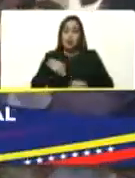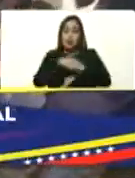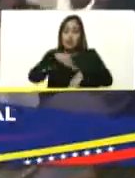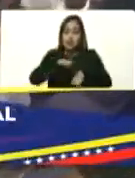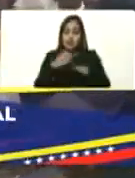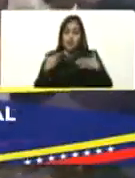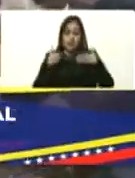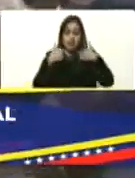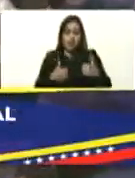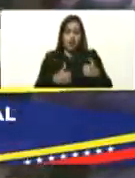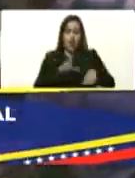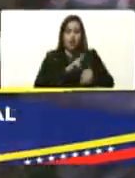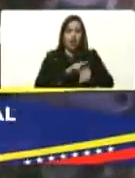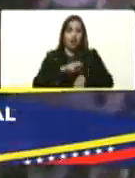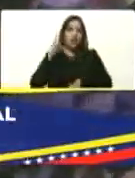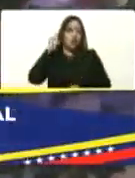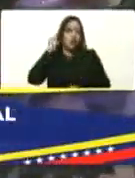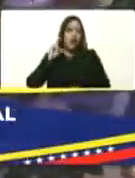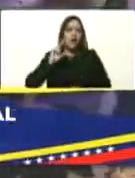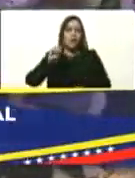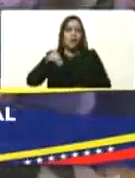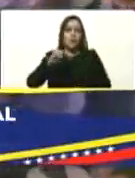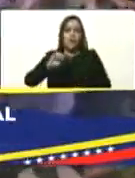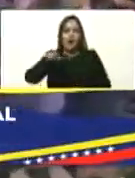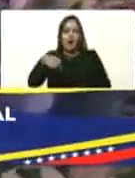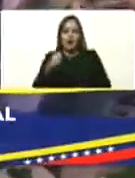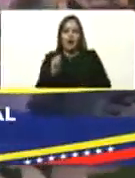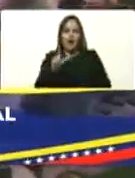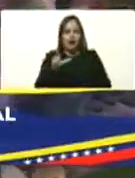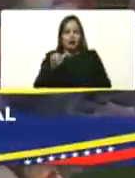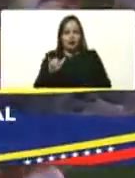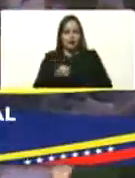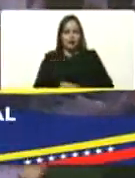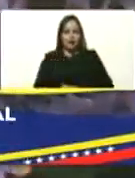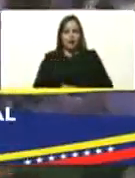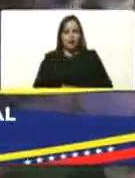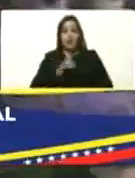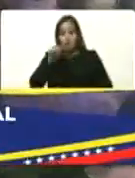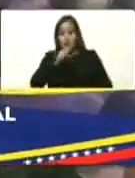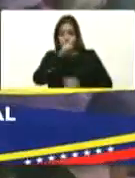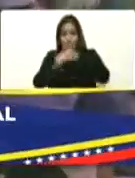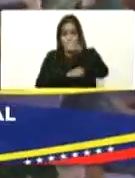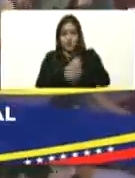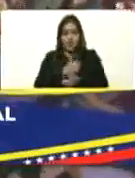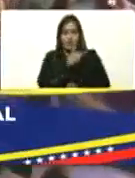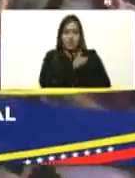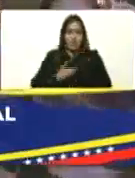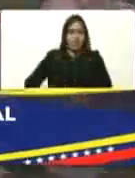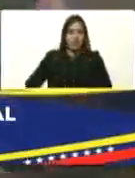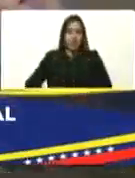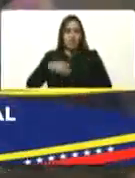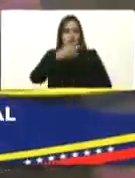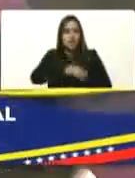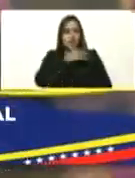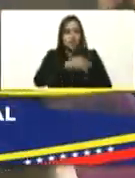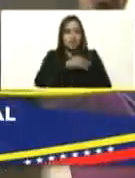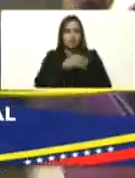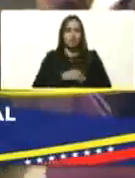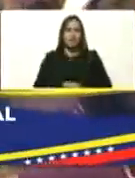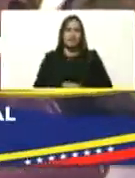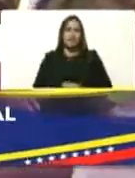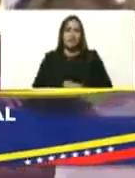doctora Magali Gutiérrez, el vicepresidente sectorial para el Socialismo Social y Territorial,